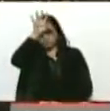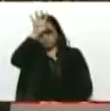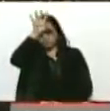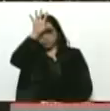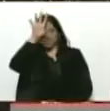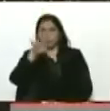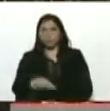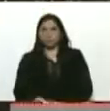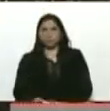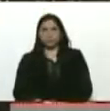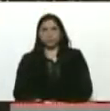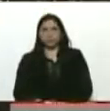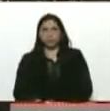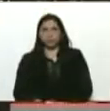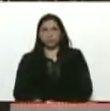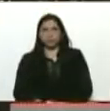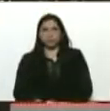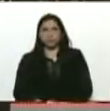tienen,